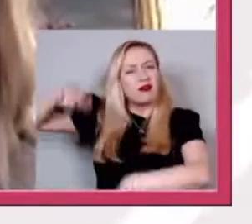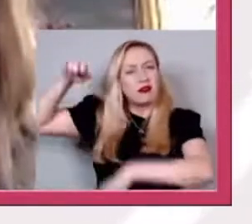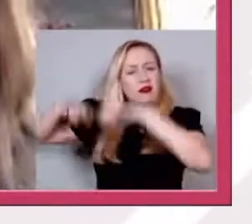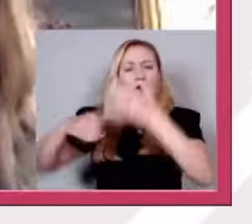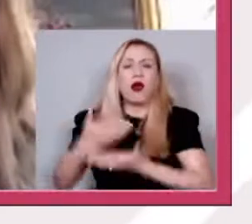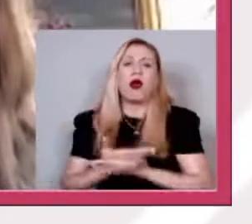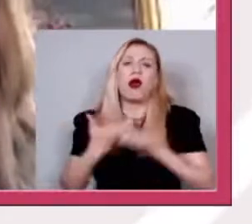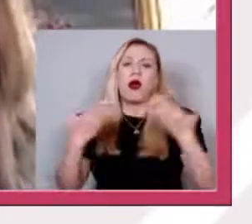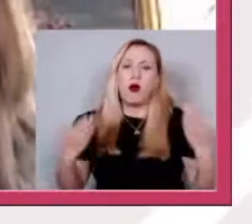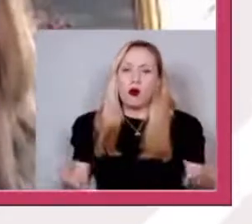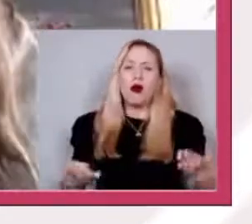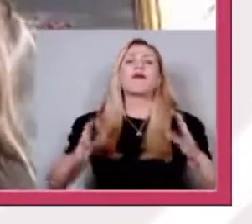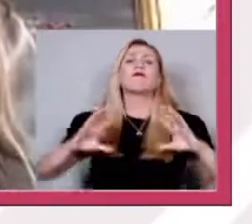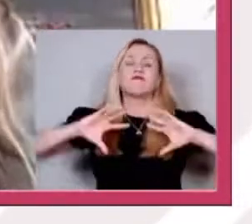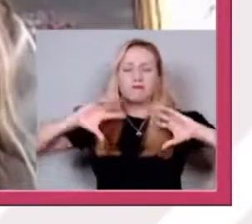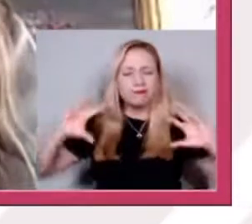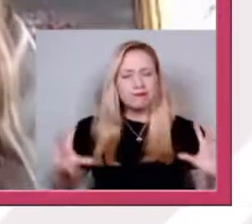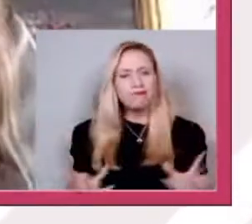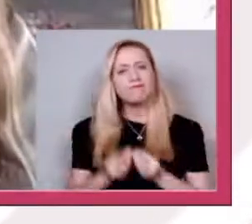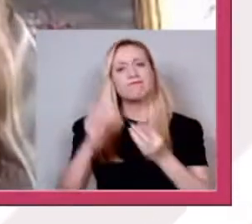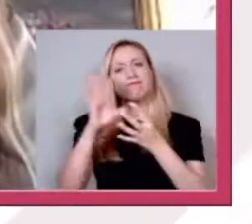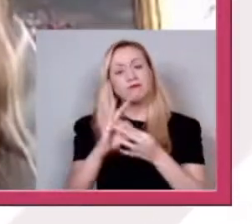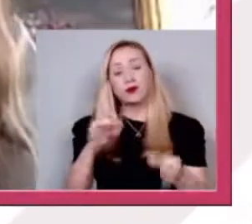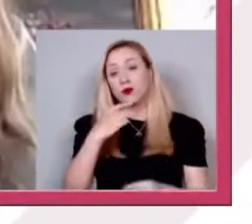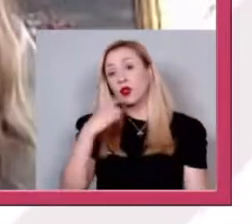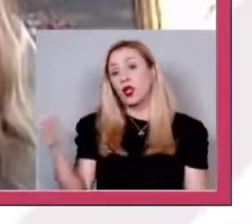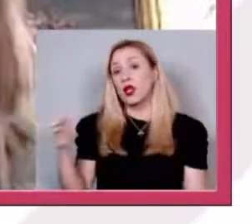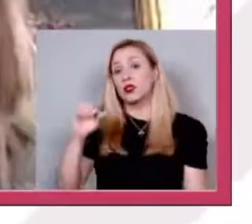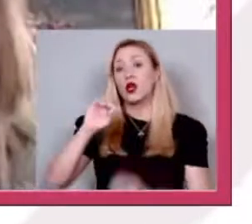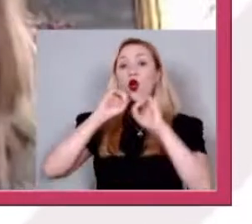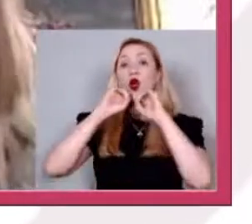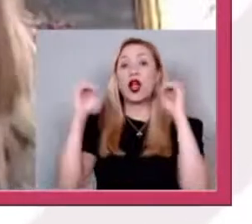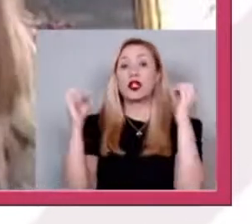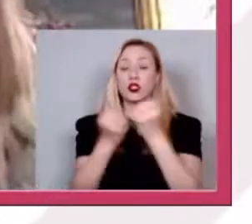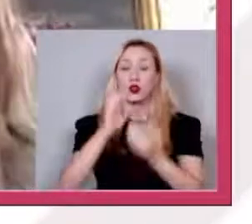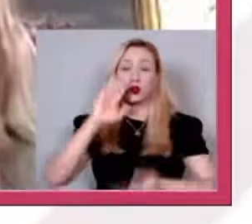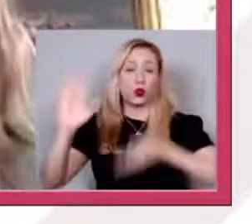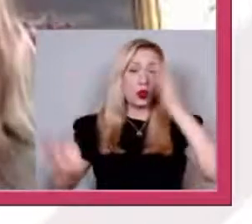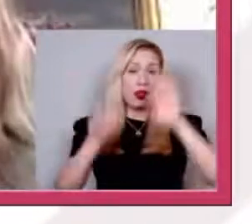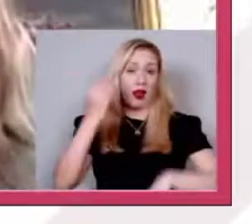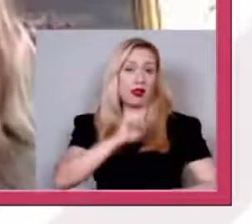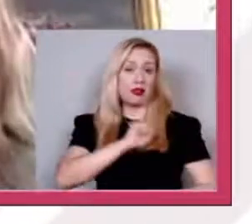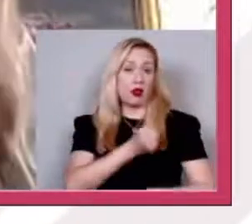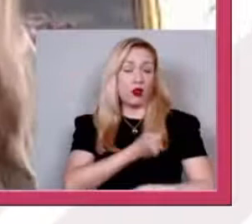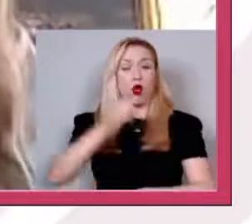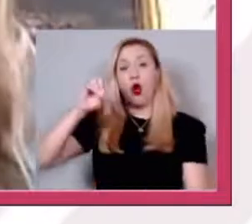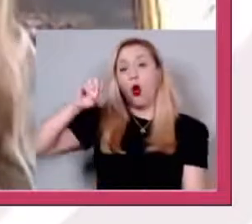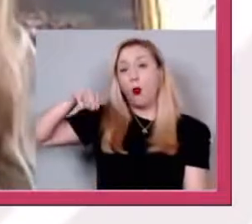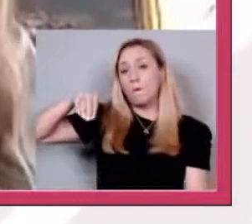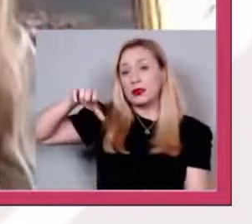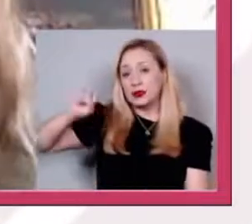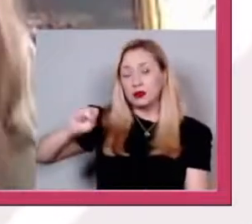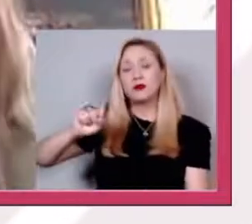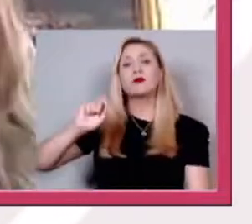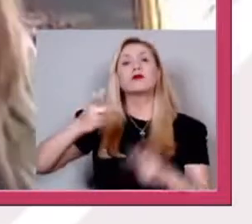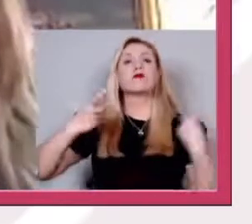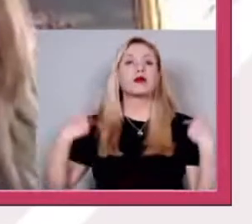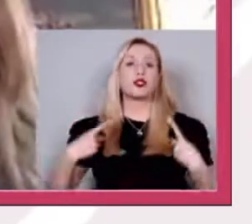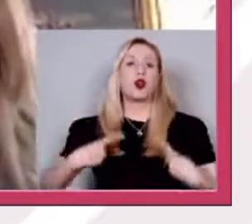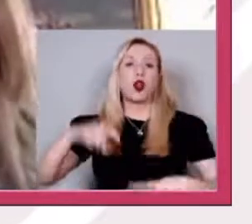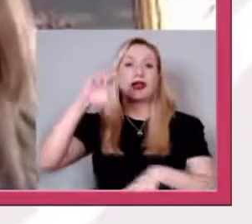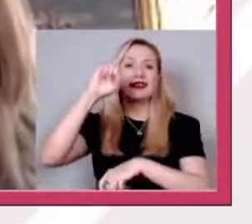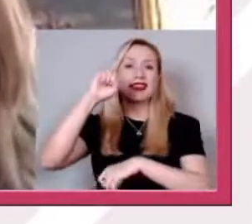día de hoy. Según la OMS, la Organización Mundial de la Salud, son personas mayores las que tienen más de 60